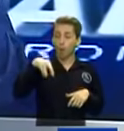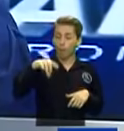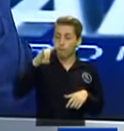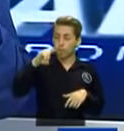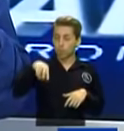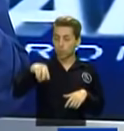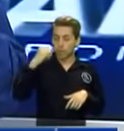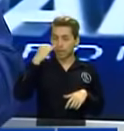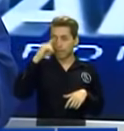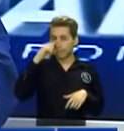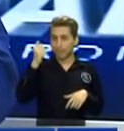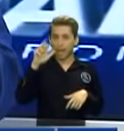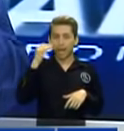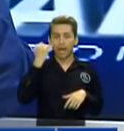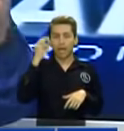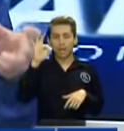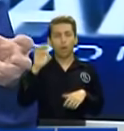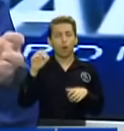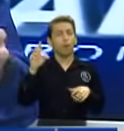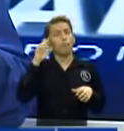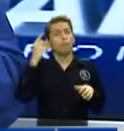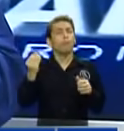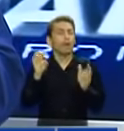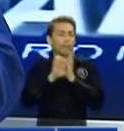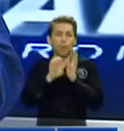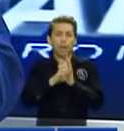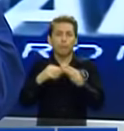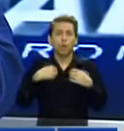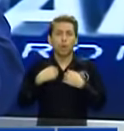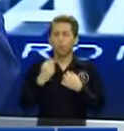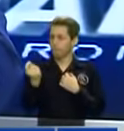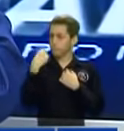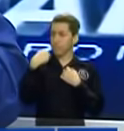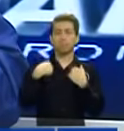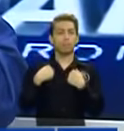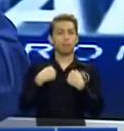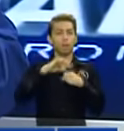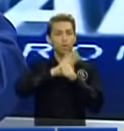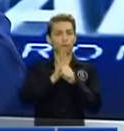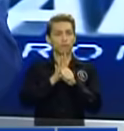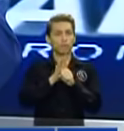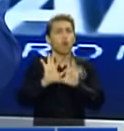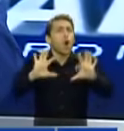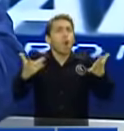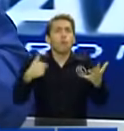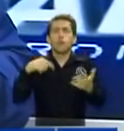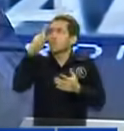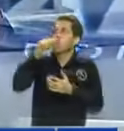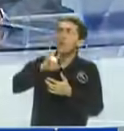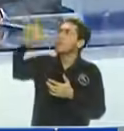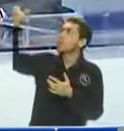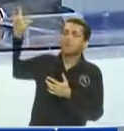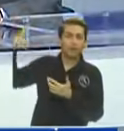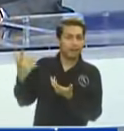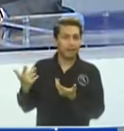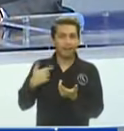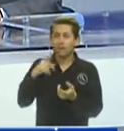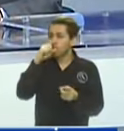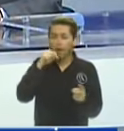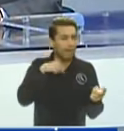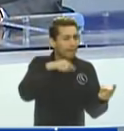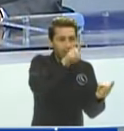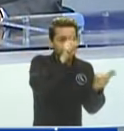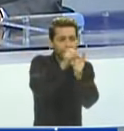que no tiene explicación de contagio, Ixcanal y Patzum. El resto son todos con